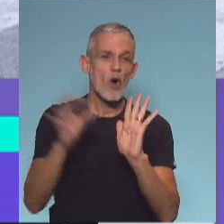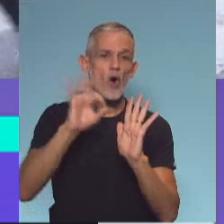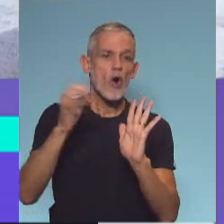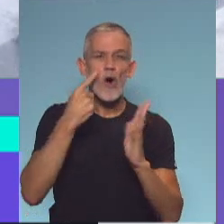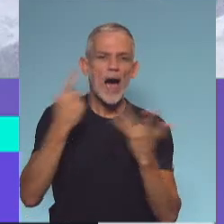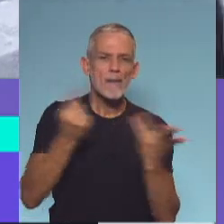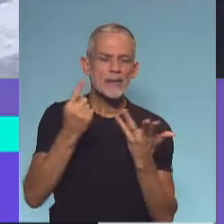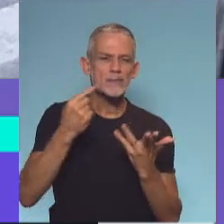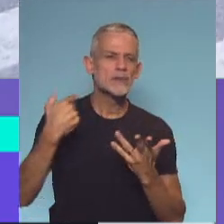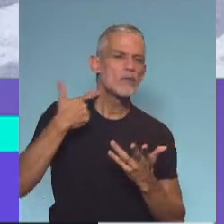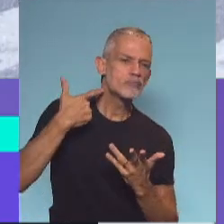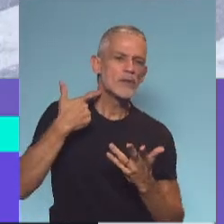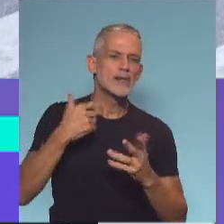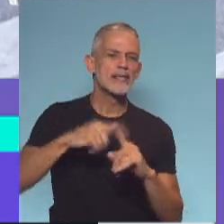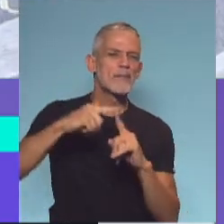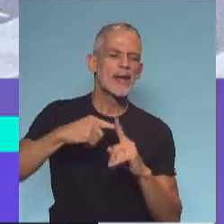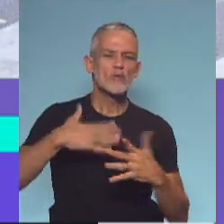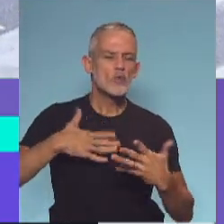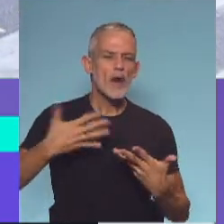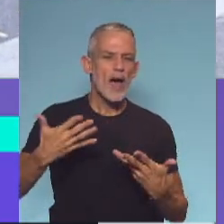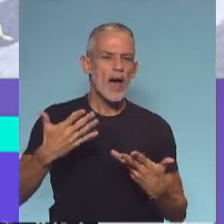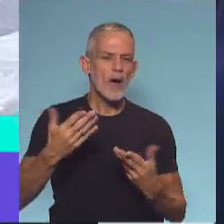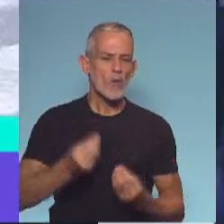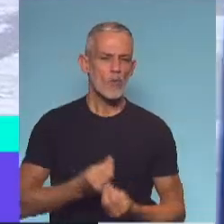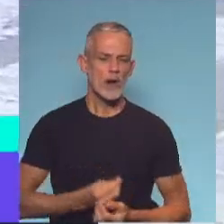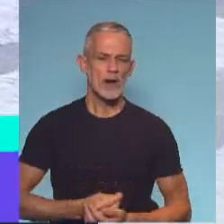momento del día respecto a la toma de temperatura corporal?